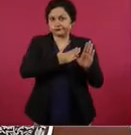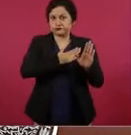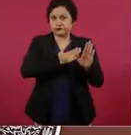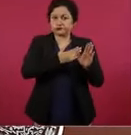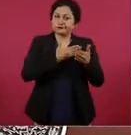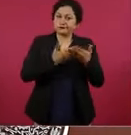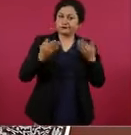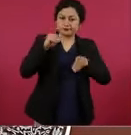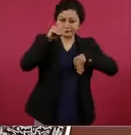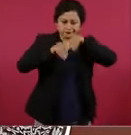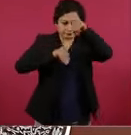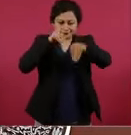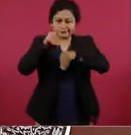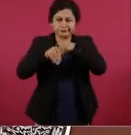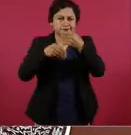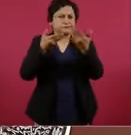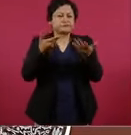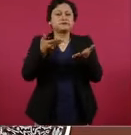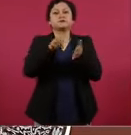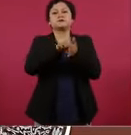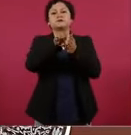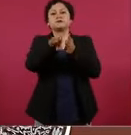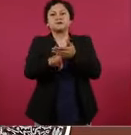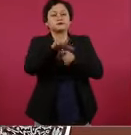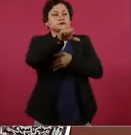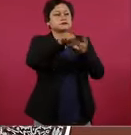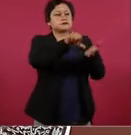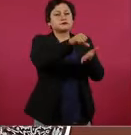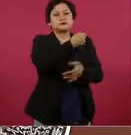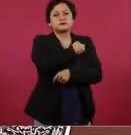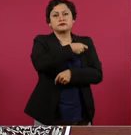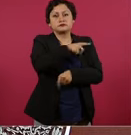salud, los hospitales,